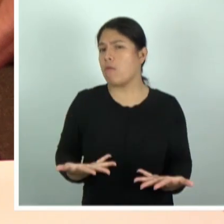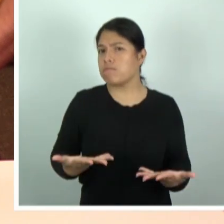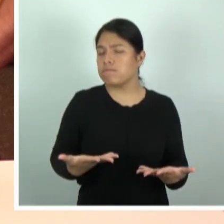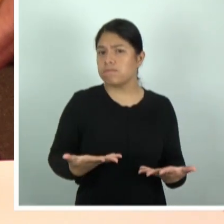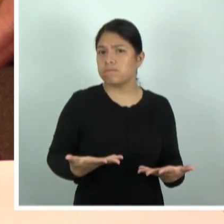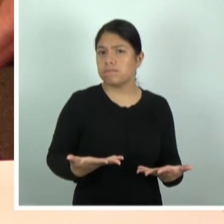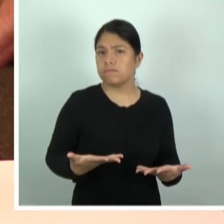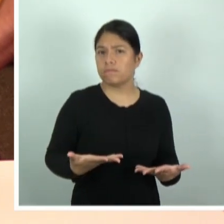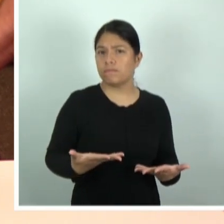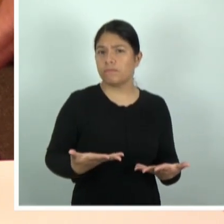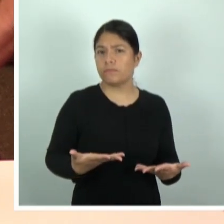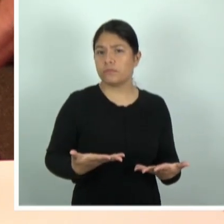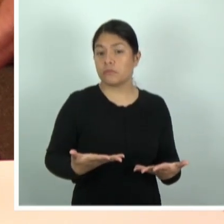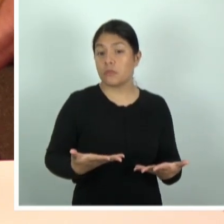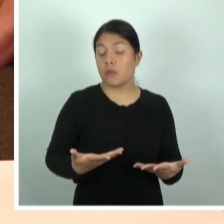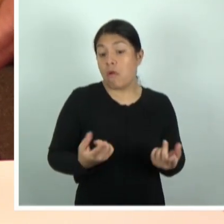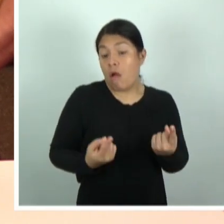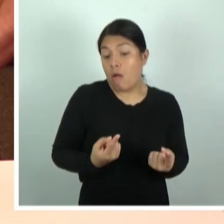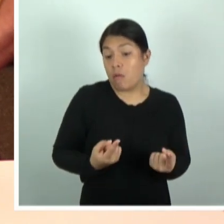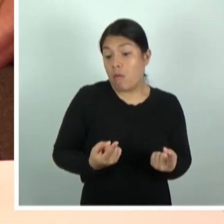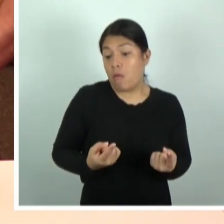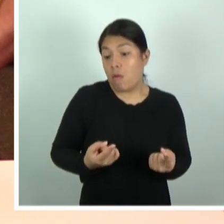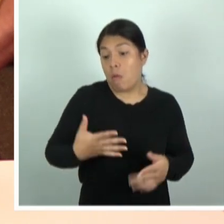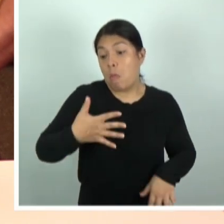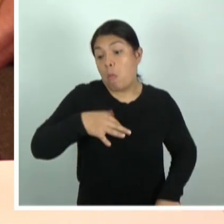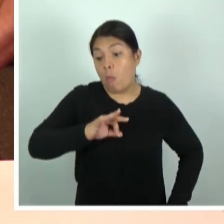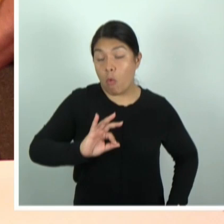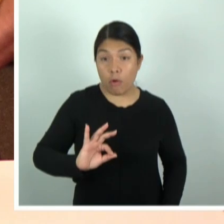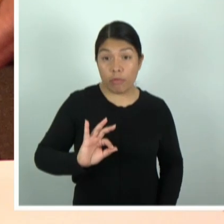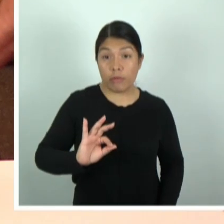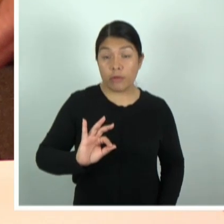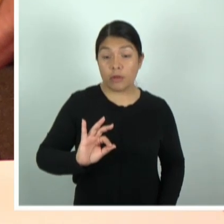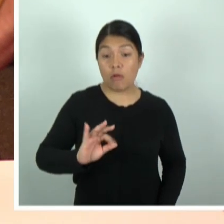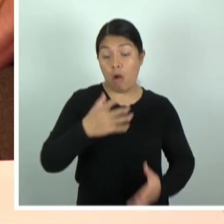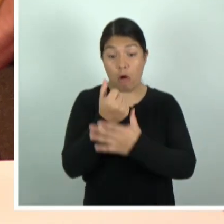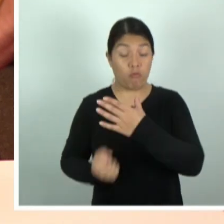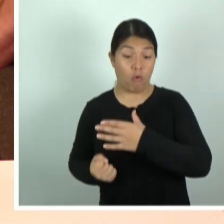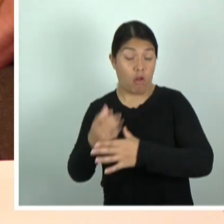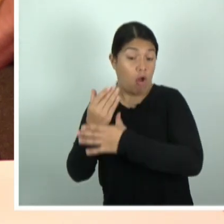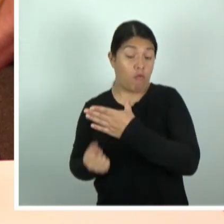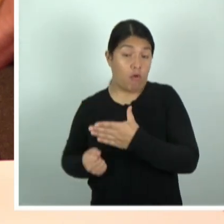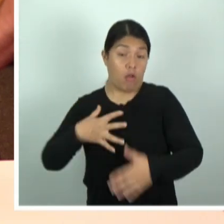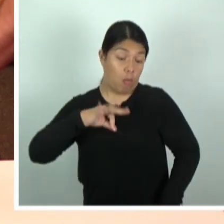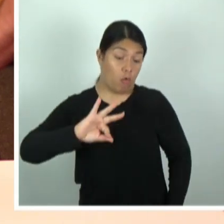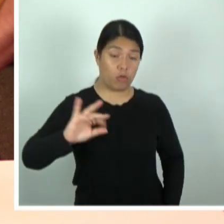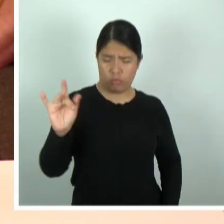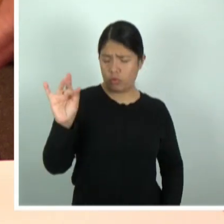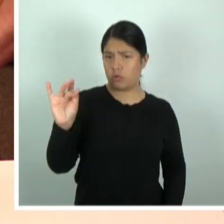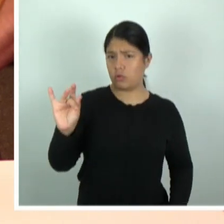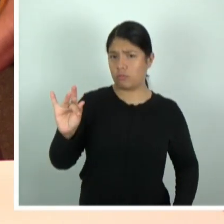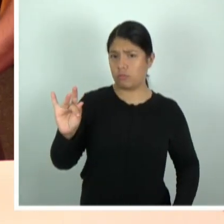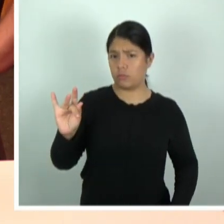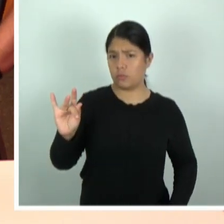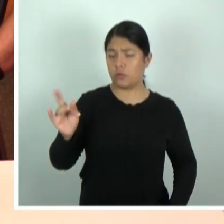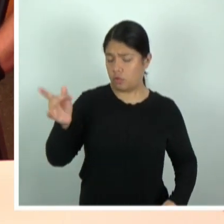que probablemente era posible fallar, ¿sí? Claro. Era